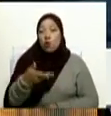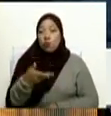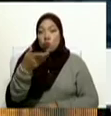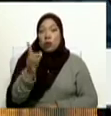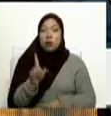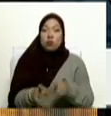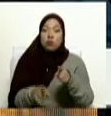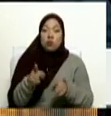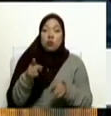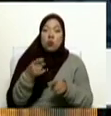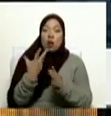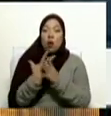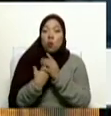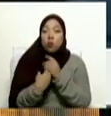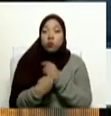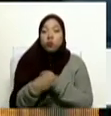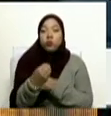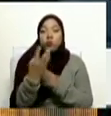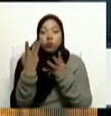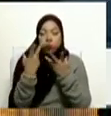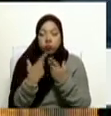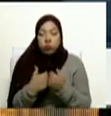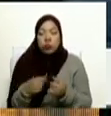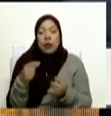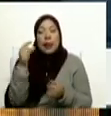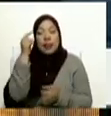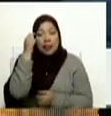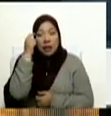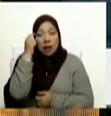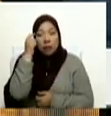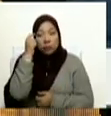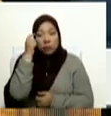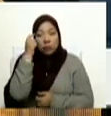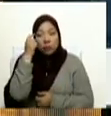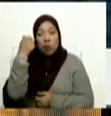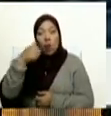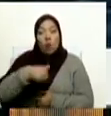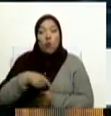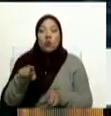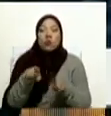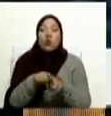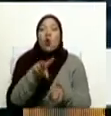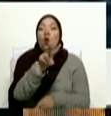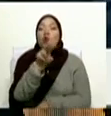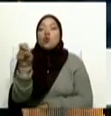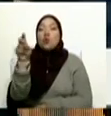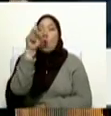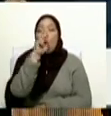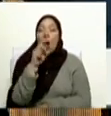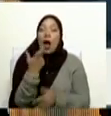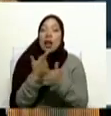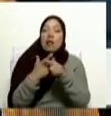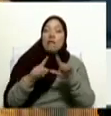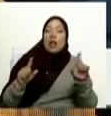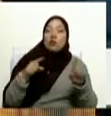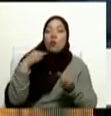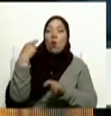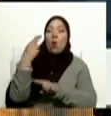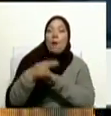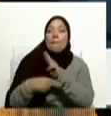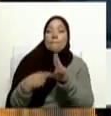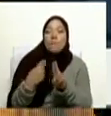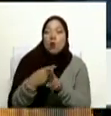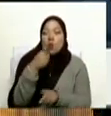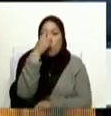veces se nos escapa eh Cuando vemos esta fecha porque Bueno tal día como hoy hace 200 años Fue la liberación de Puerto cabello pero dos días